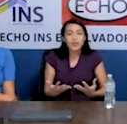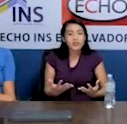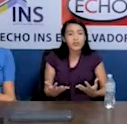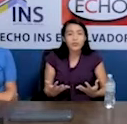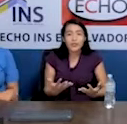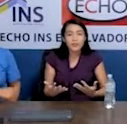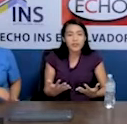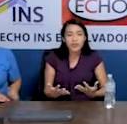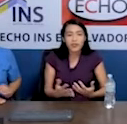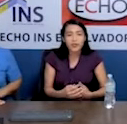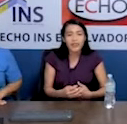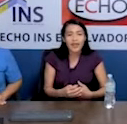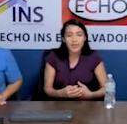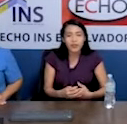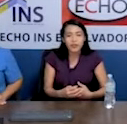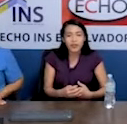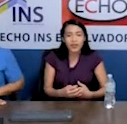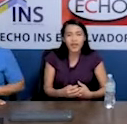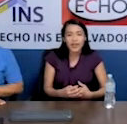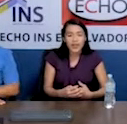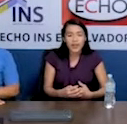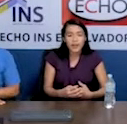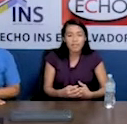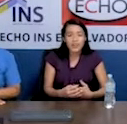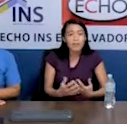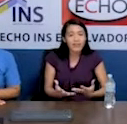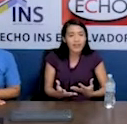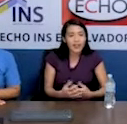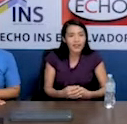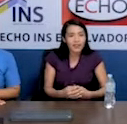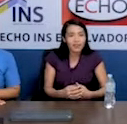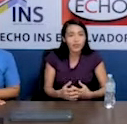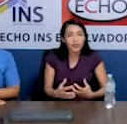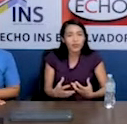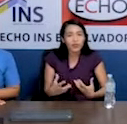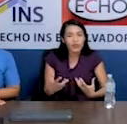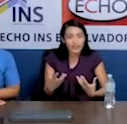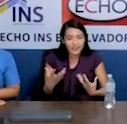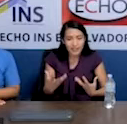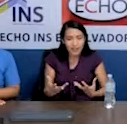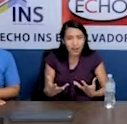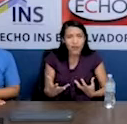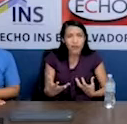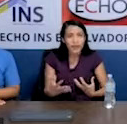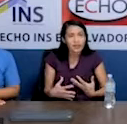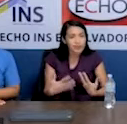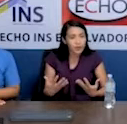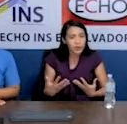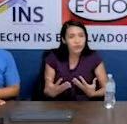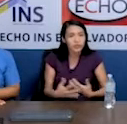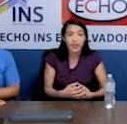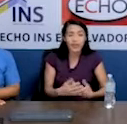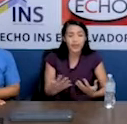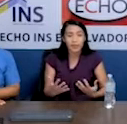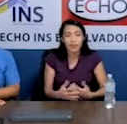debido a que es un servicio de alto demanda, no solo de trabajo laboral,